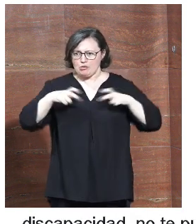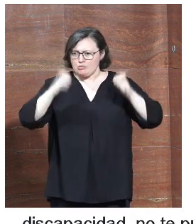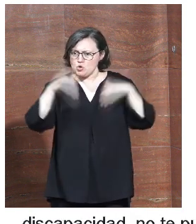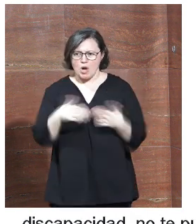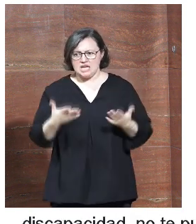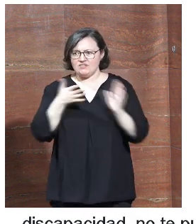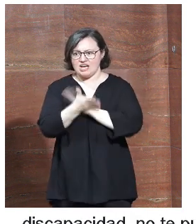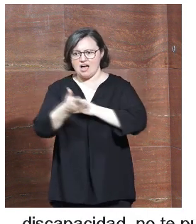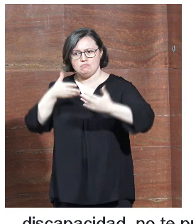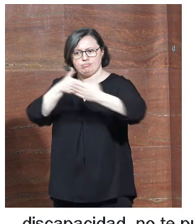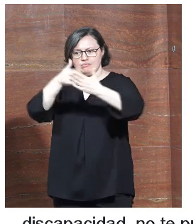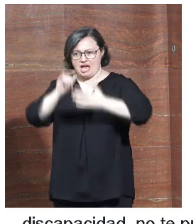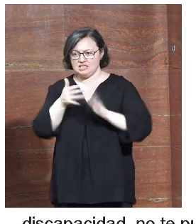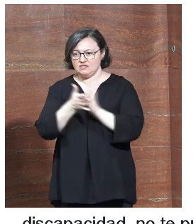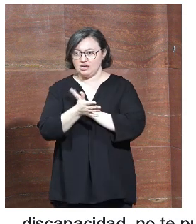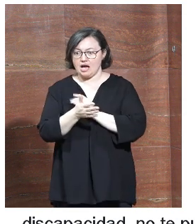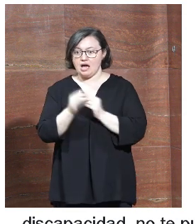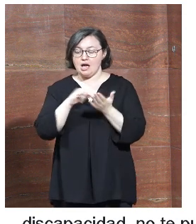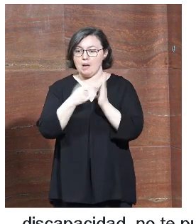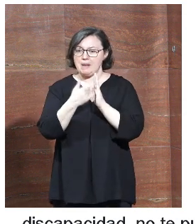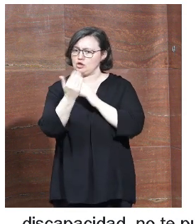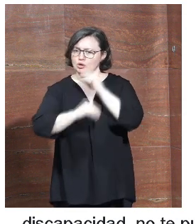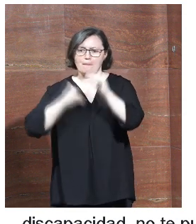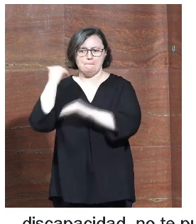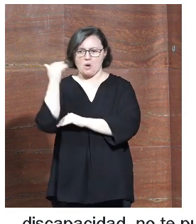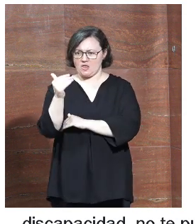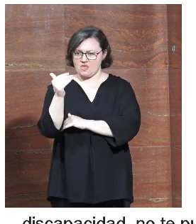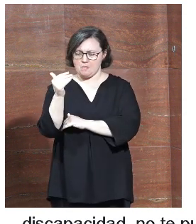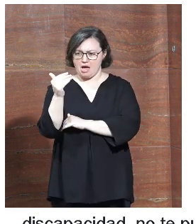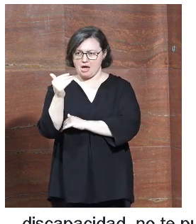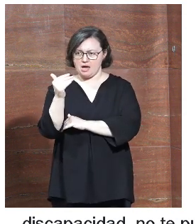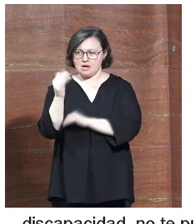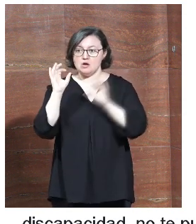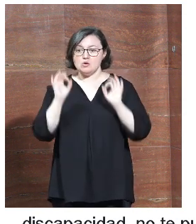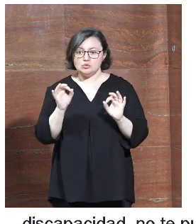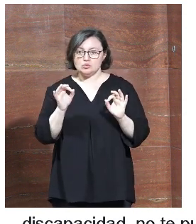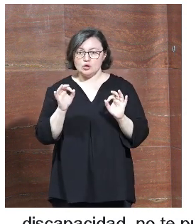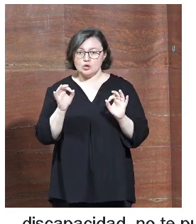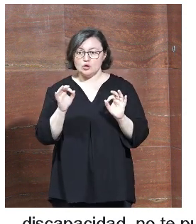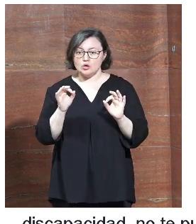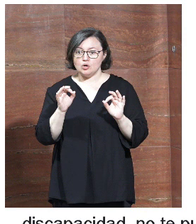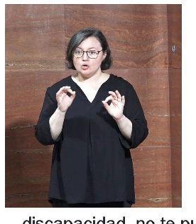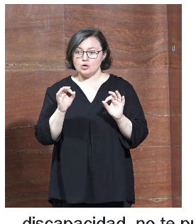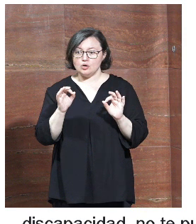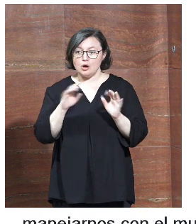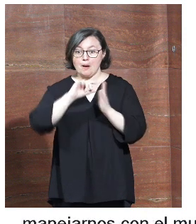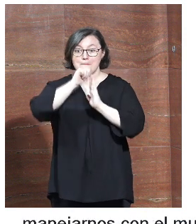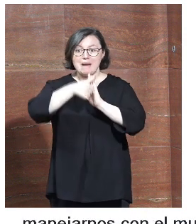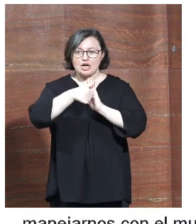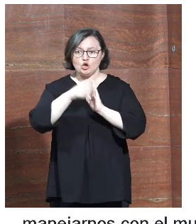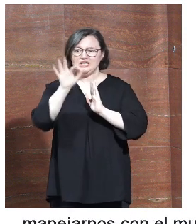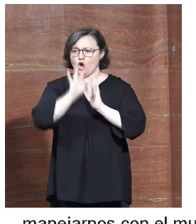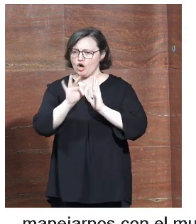vida, pasamos por encima del umbral de discapacidad, los que hayan pasado, ¿entendéis? Es un marco